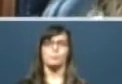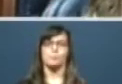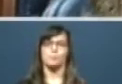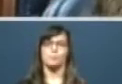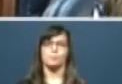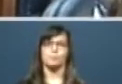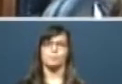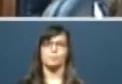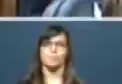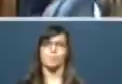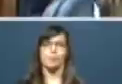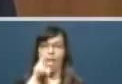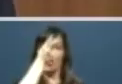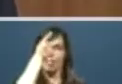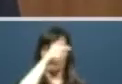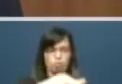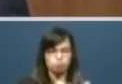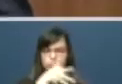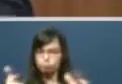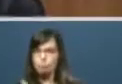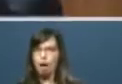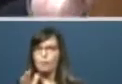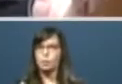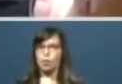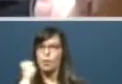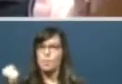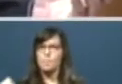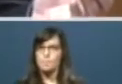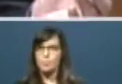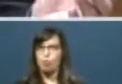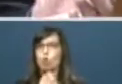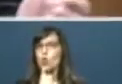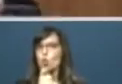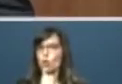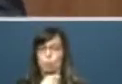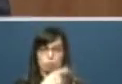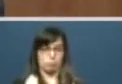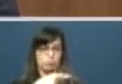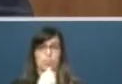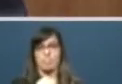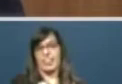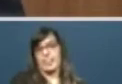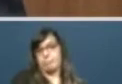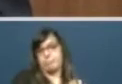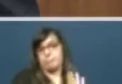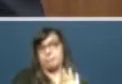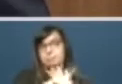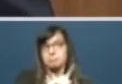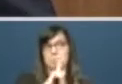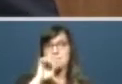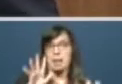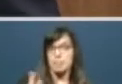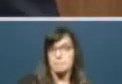al empleo estos datos que marcan la salida como digo de la última recesión y un camino de recuperación